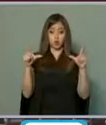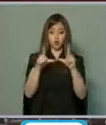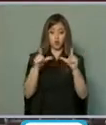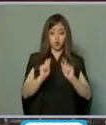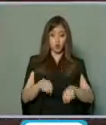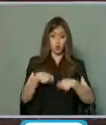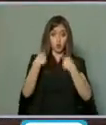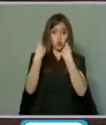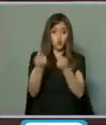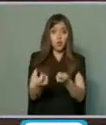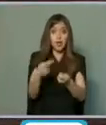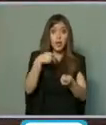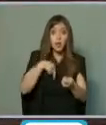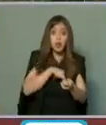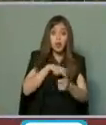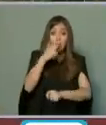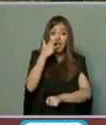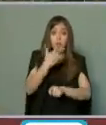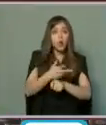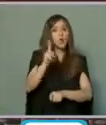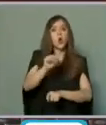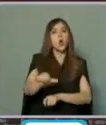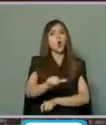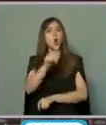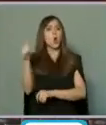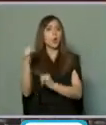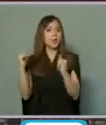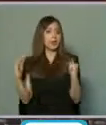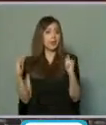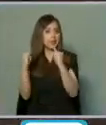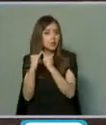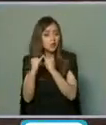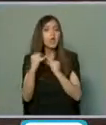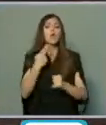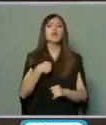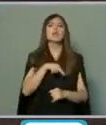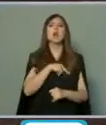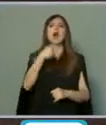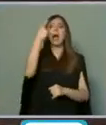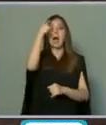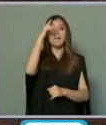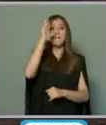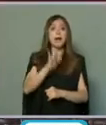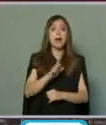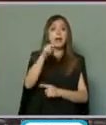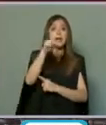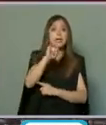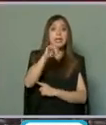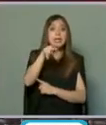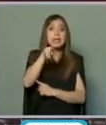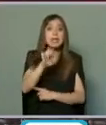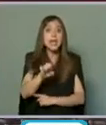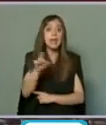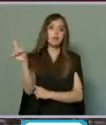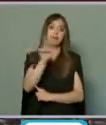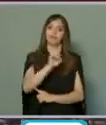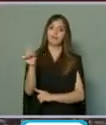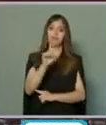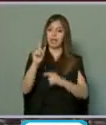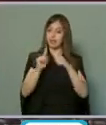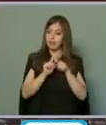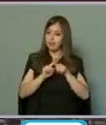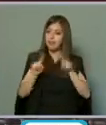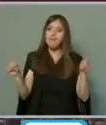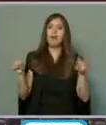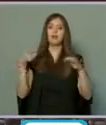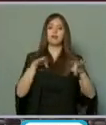otra autoridad, no somos nosotros, que no digamos trabajo en el tribunal, los del INE, no somos nosotros. Claro. Y bajo esa expectativa, la